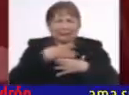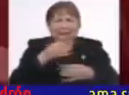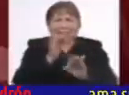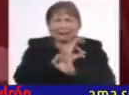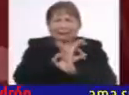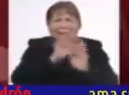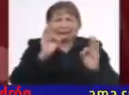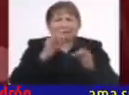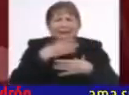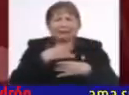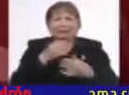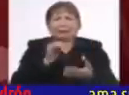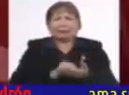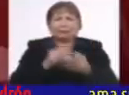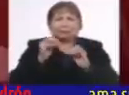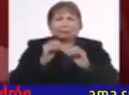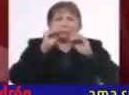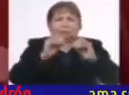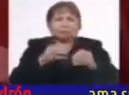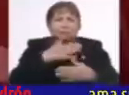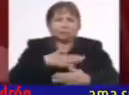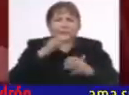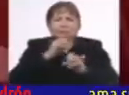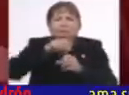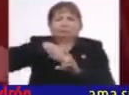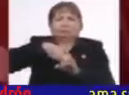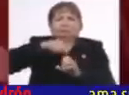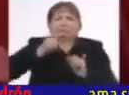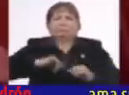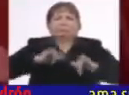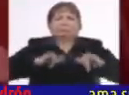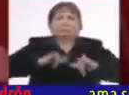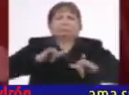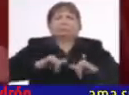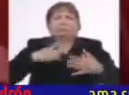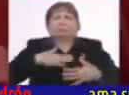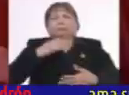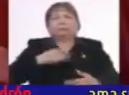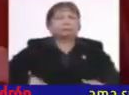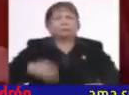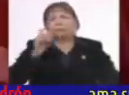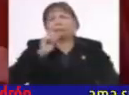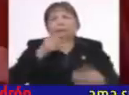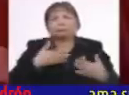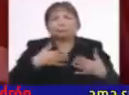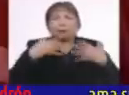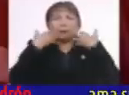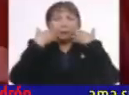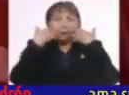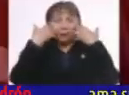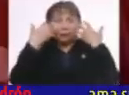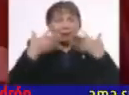ni tenía ningún interés en atornillar me encargo alguno lo que he tenido es indignación